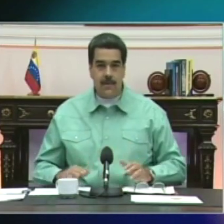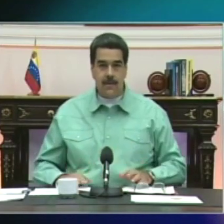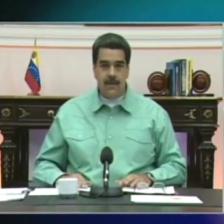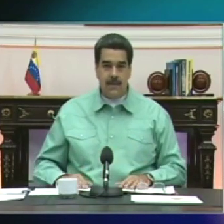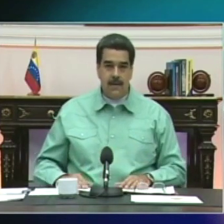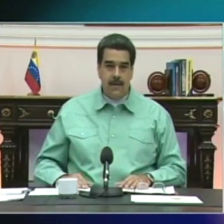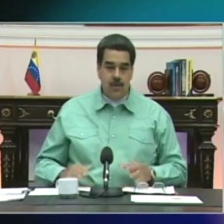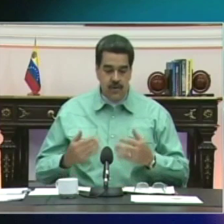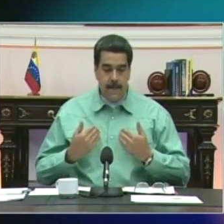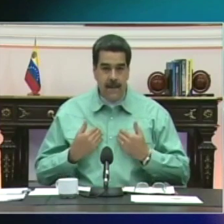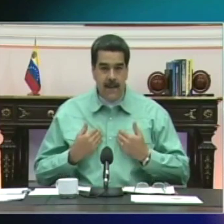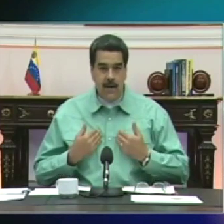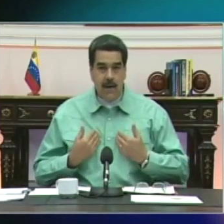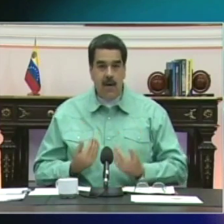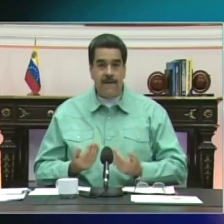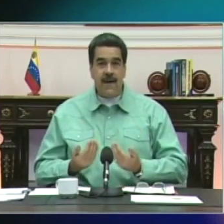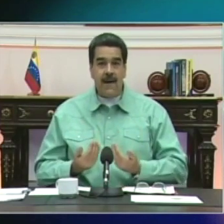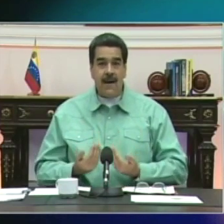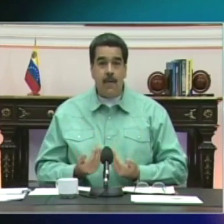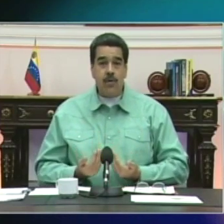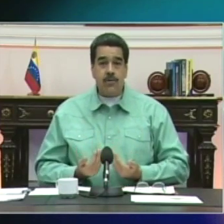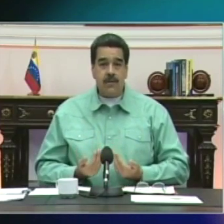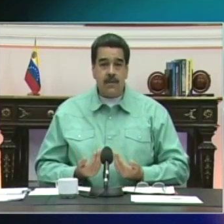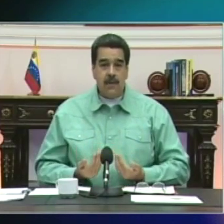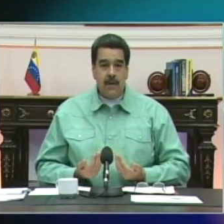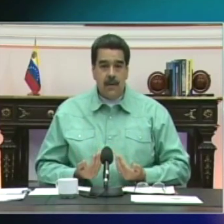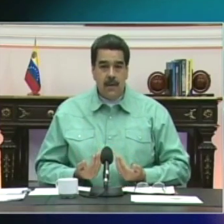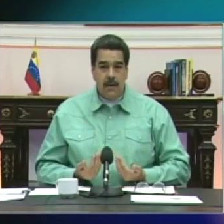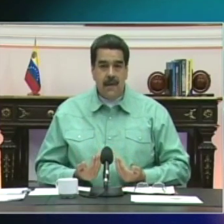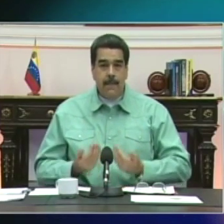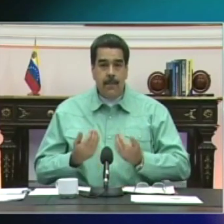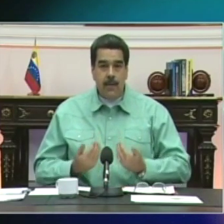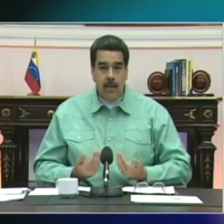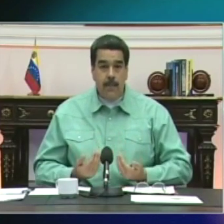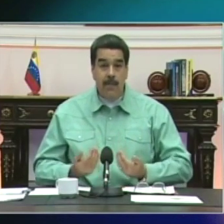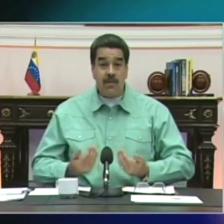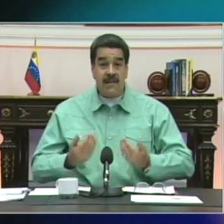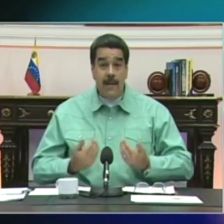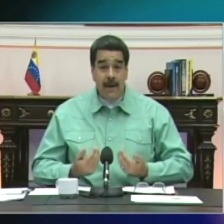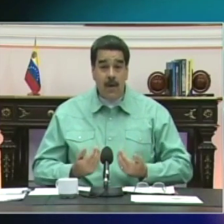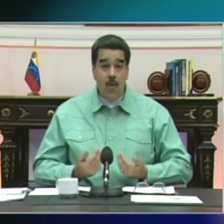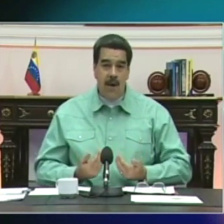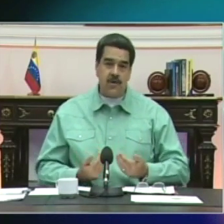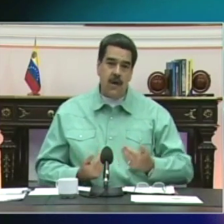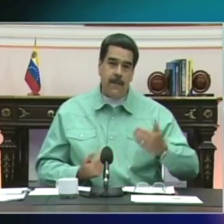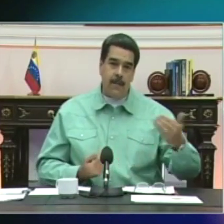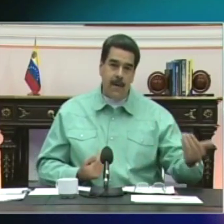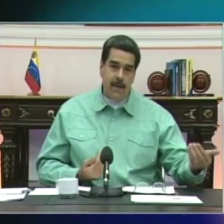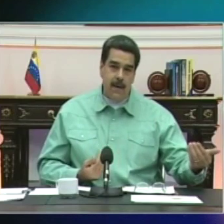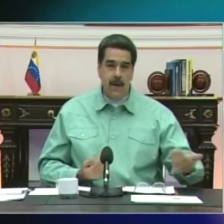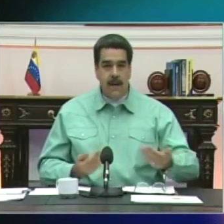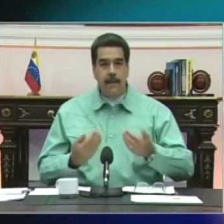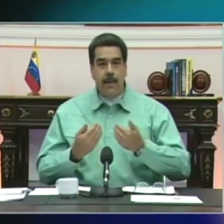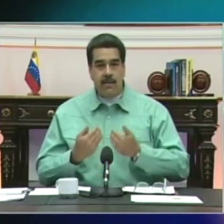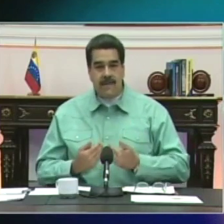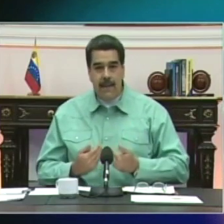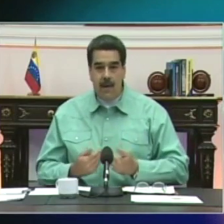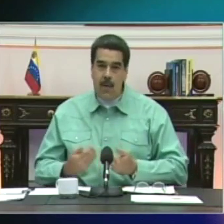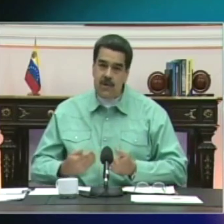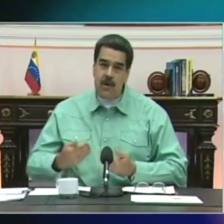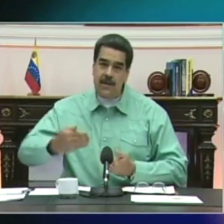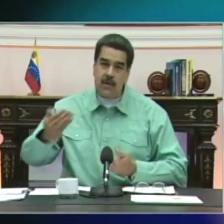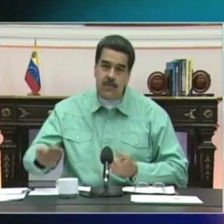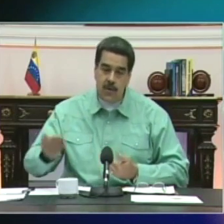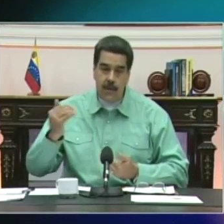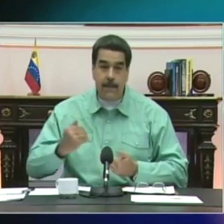una solución. Yo siempre digo, hay que confiar en la voz del pueblo. El pueblo sabe cuáles son los problemas y el pueblo